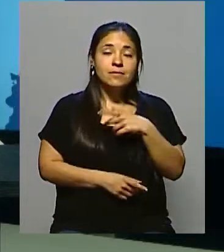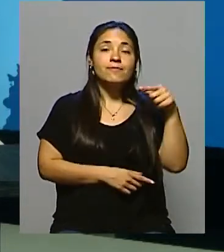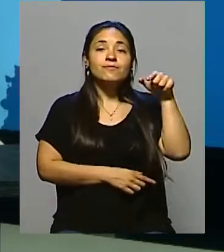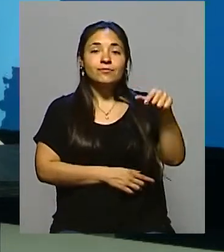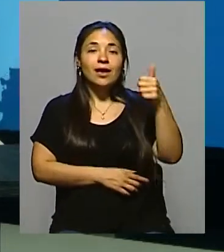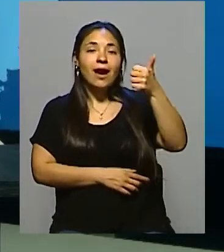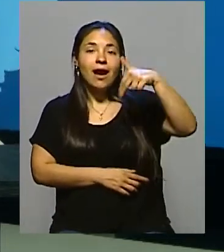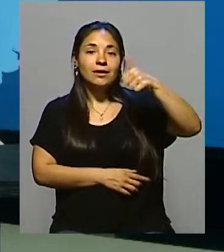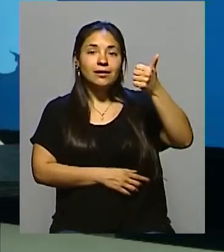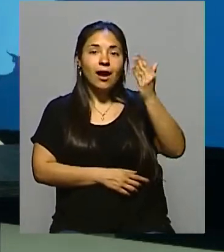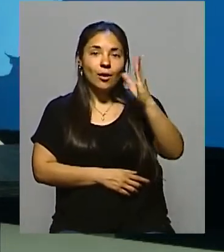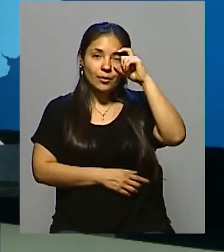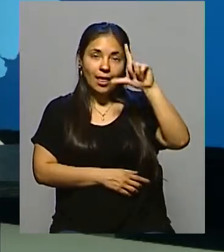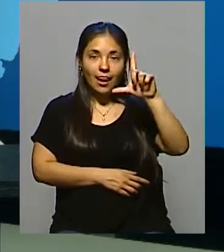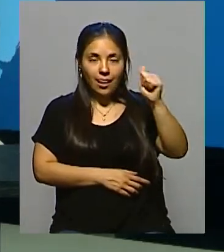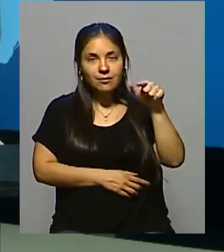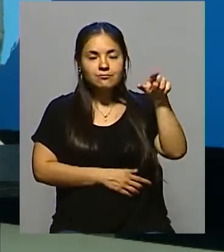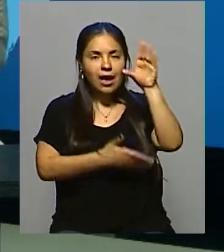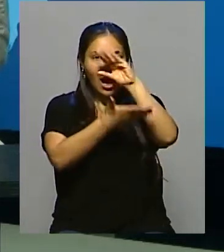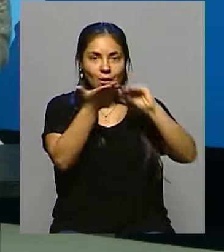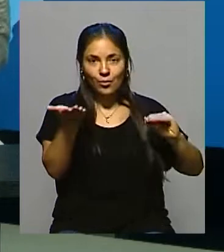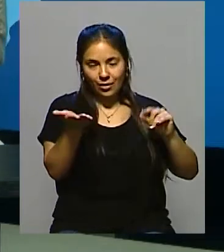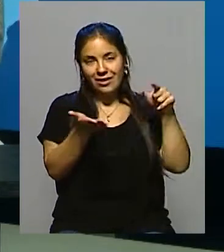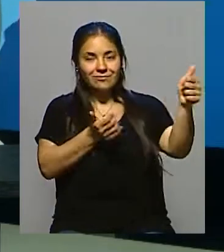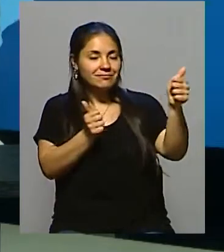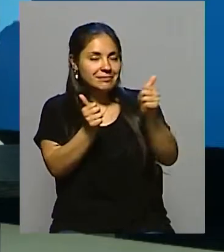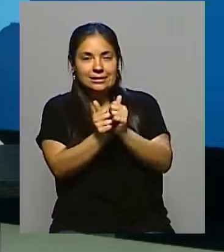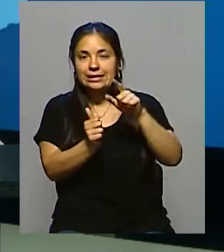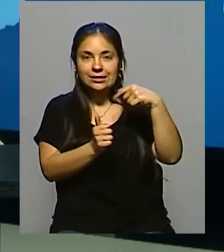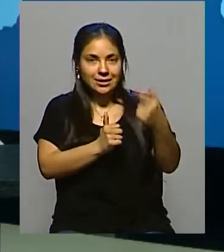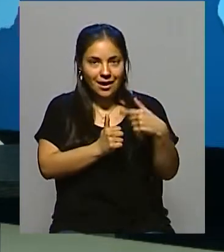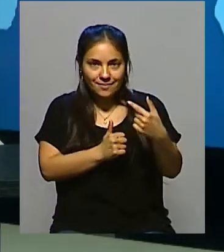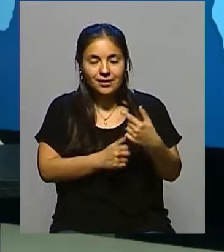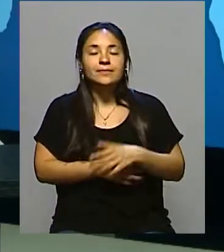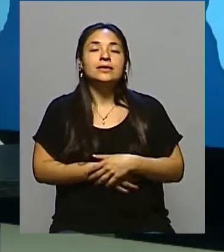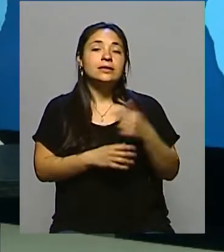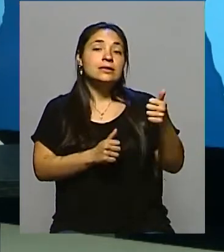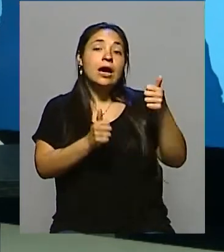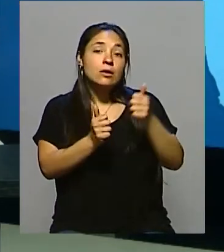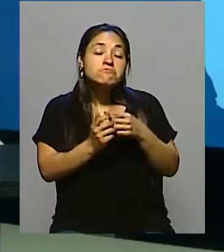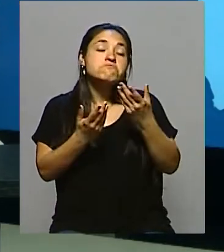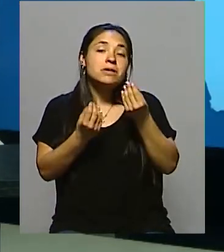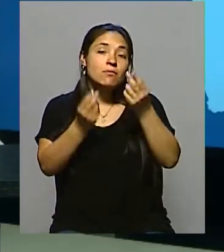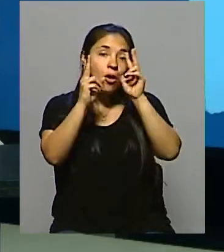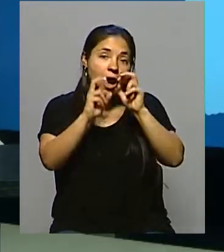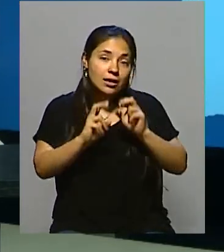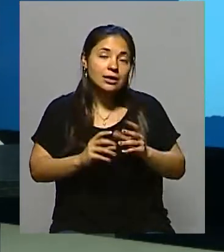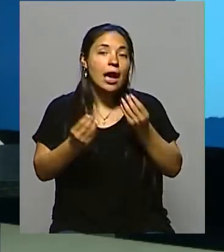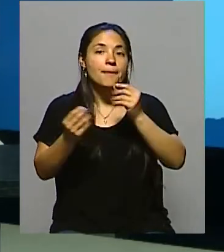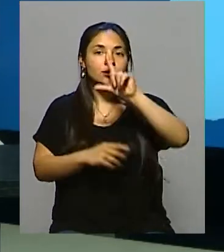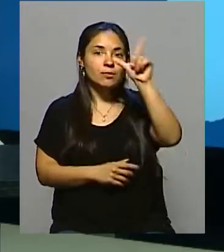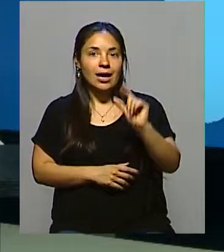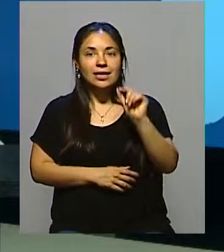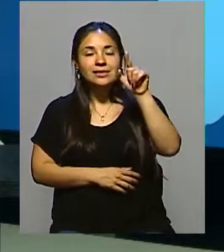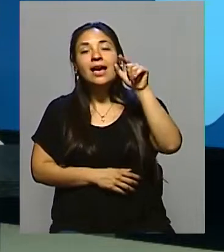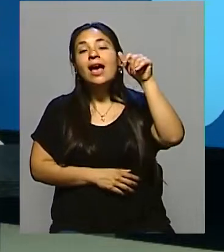abogada, miembro de Seridi, como siempre con nosotros, en este caso acompañándonos para hablar justamente de lo que ha sucedido en Italia. Y del